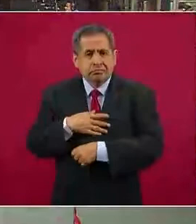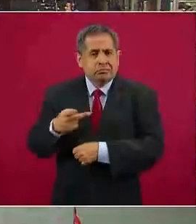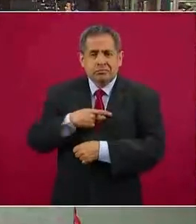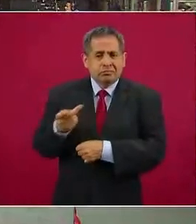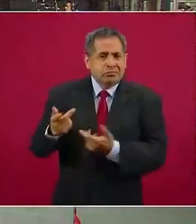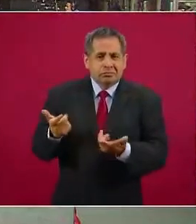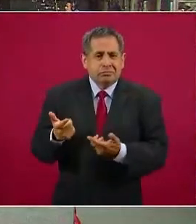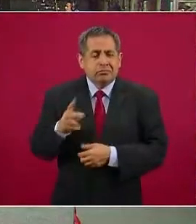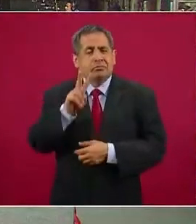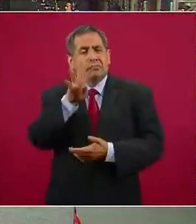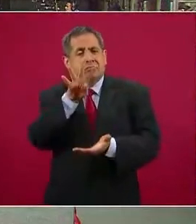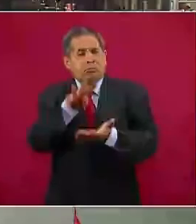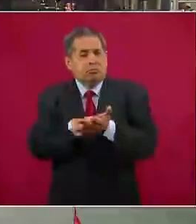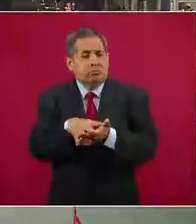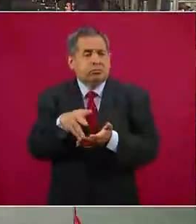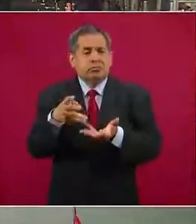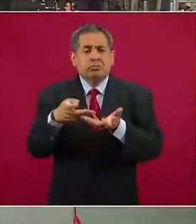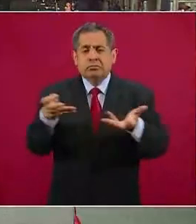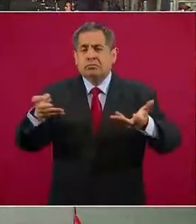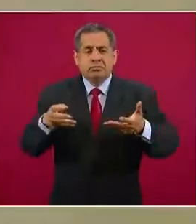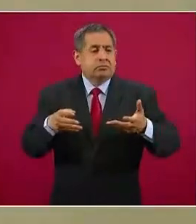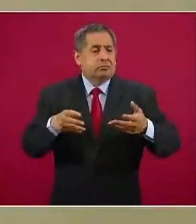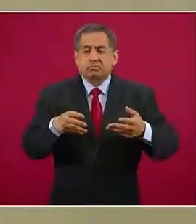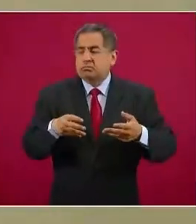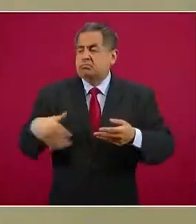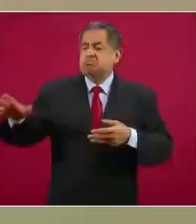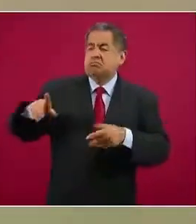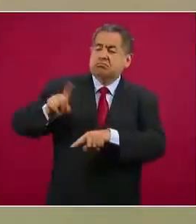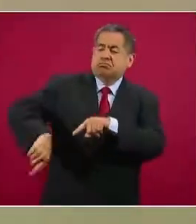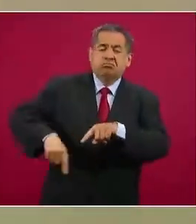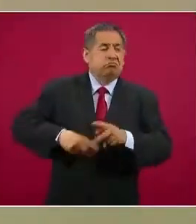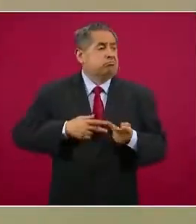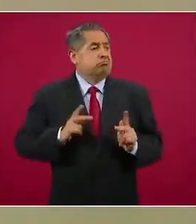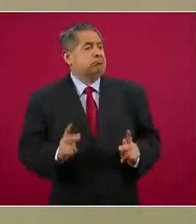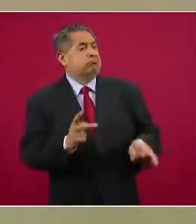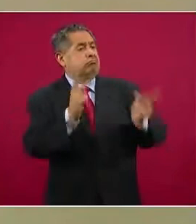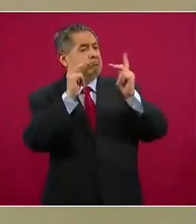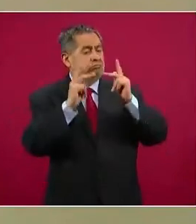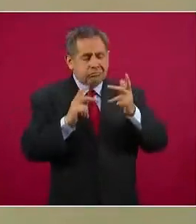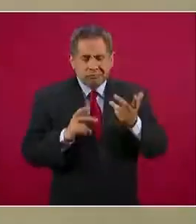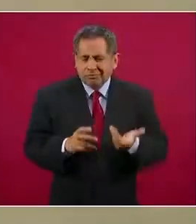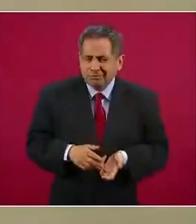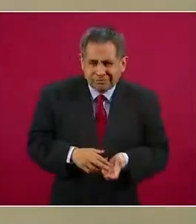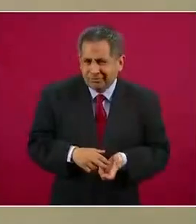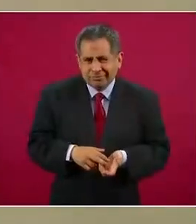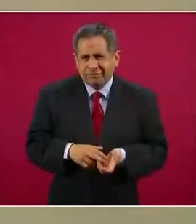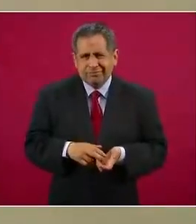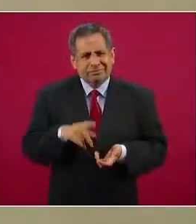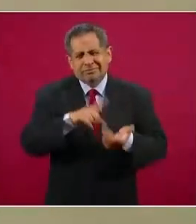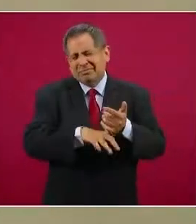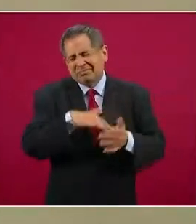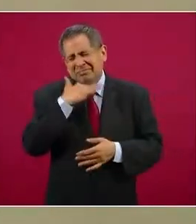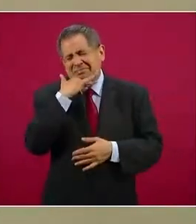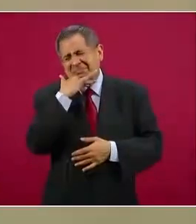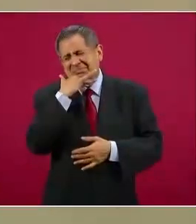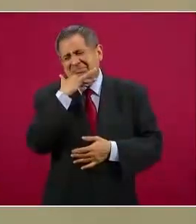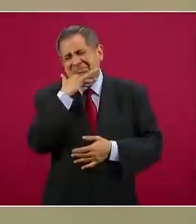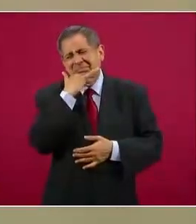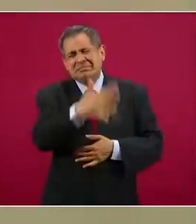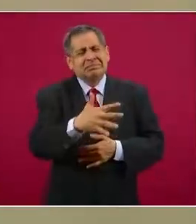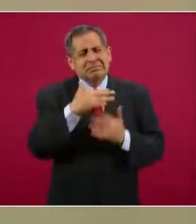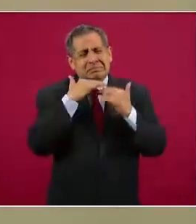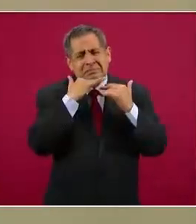4.500 hectáreas las vendieron ahí mismo. Allá ha sido una cochinada la